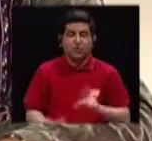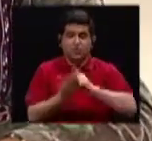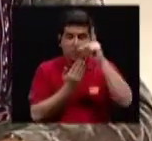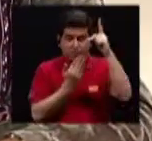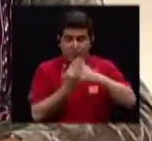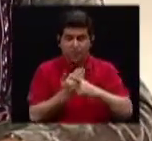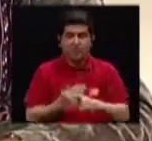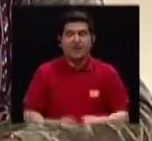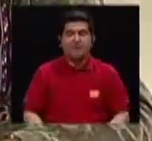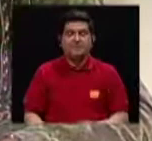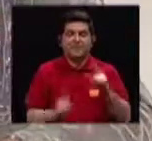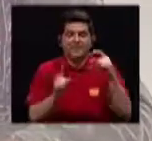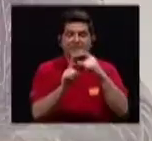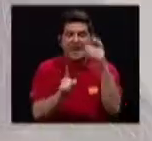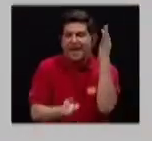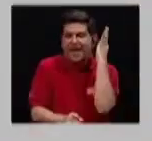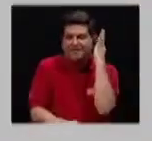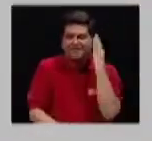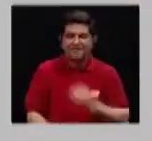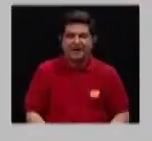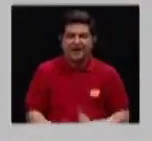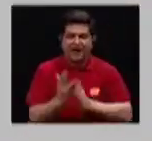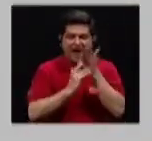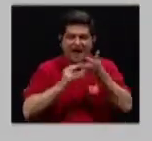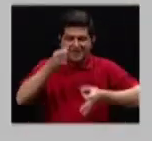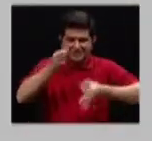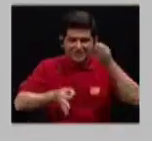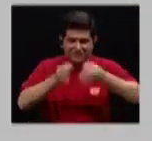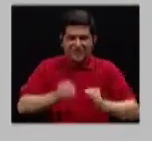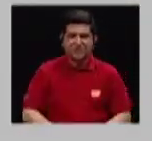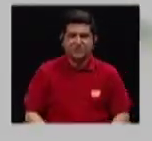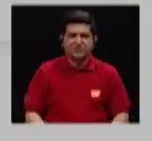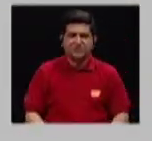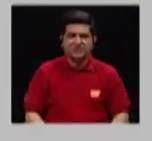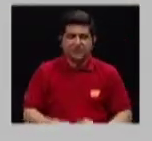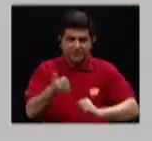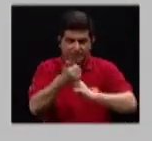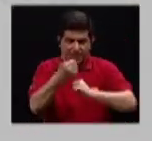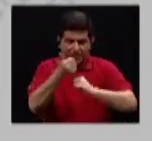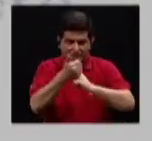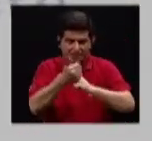Este fue un programa más de Palabra de Mujer, Acceso a la Justicia, con